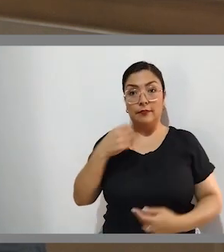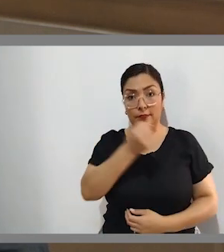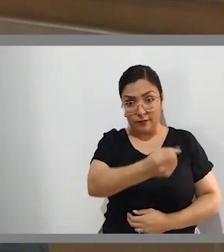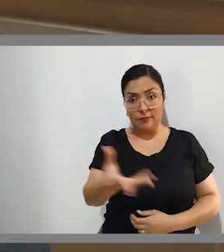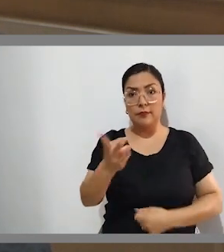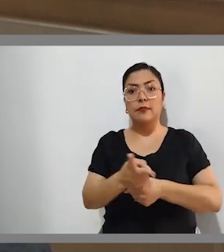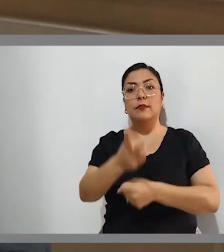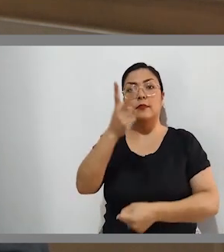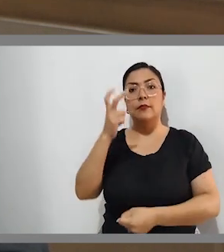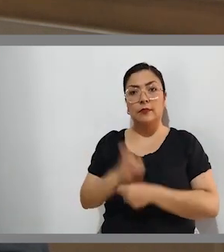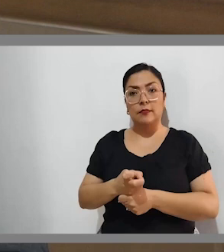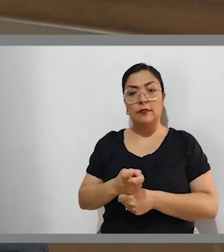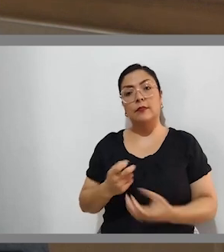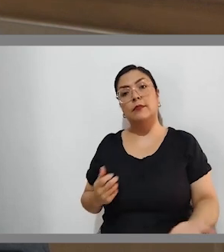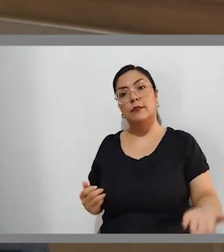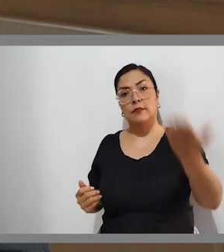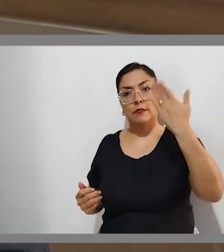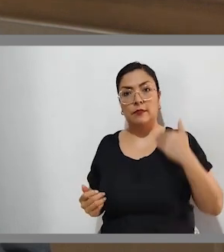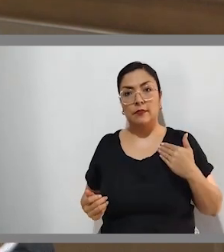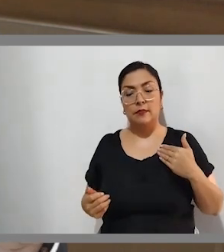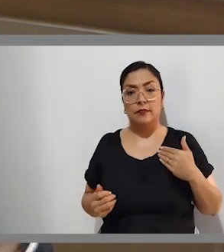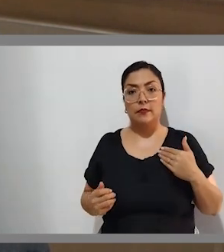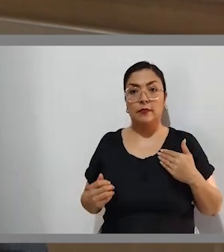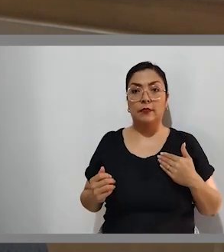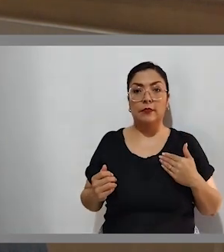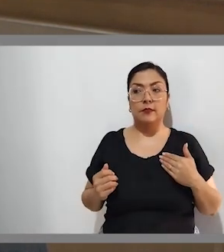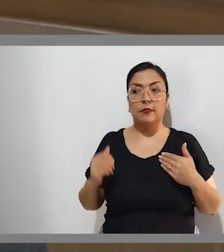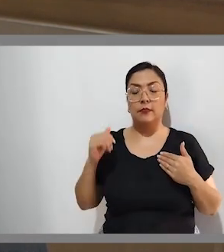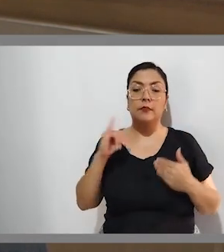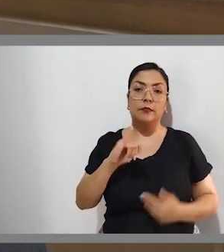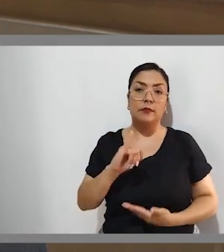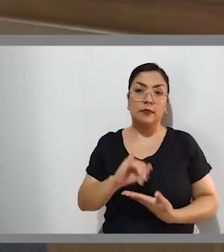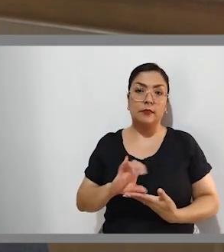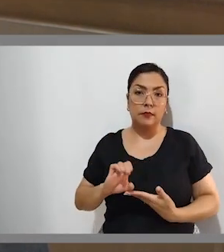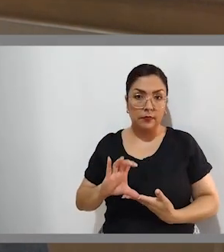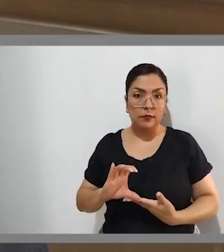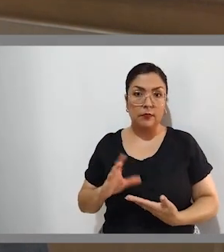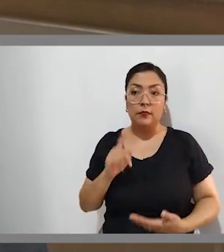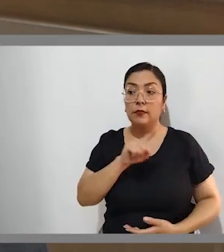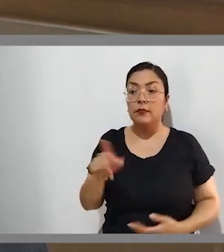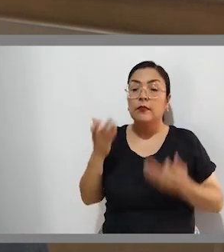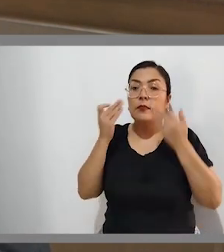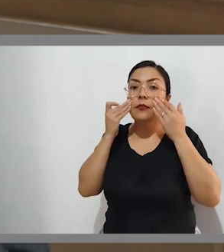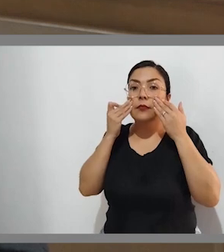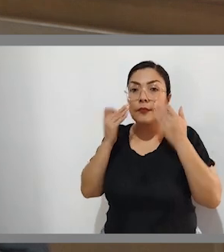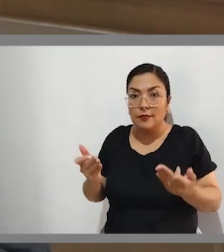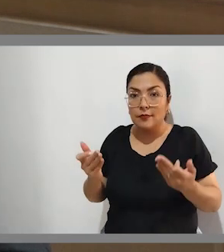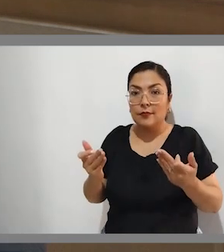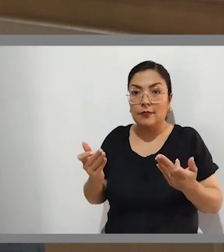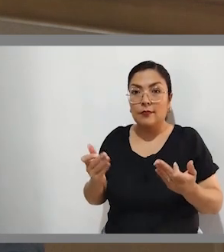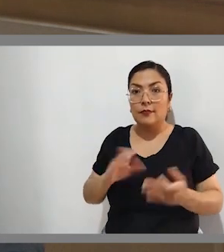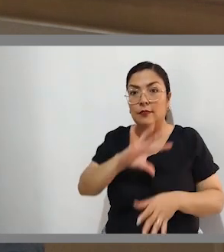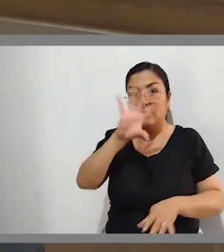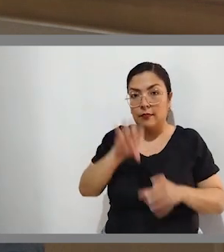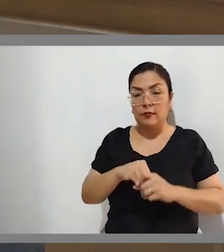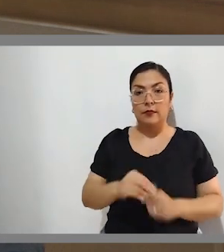pudieran acercarse a las diferentes autoridades, tanto administrativas como jurisdiccionales, y conozcan cuál es